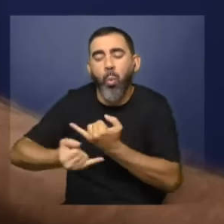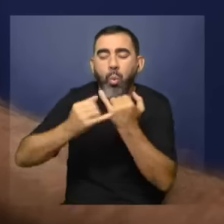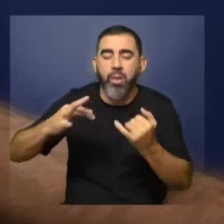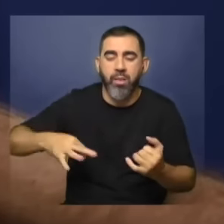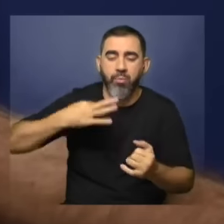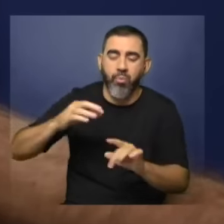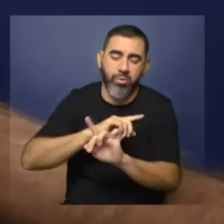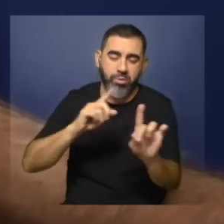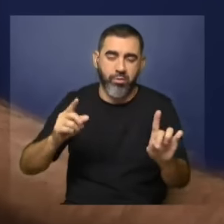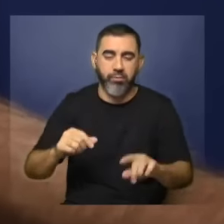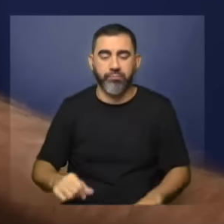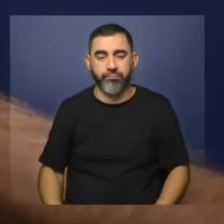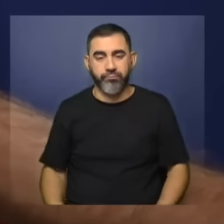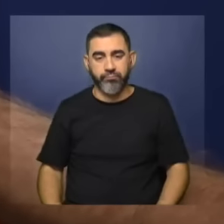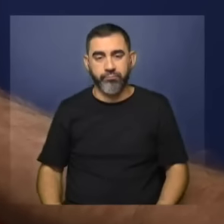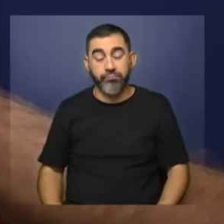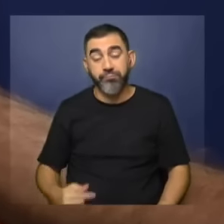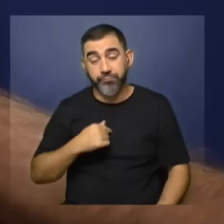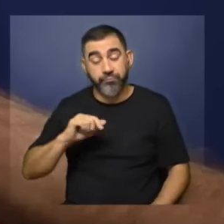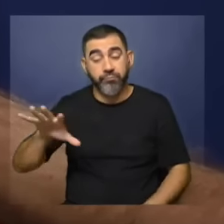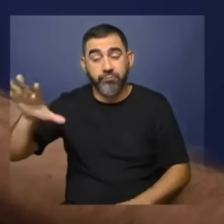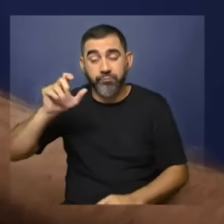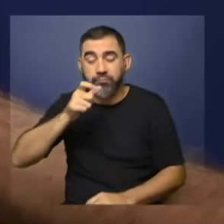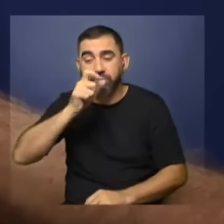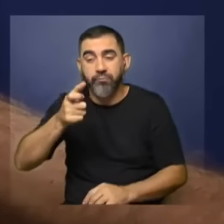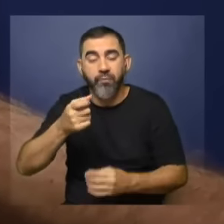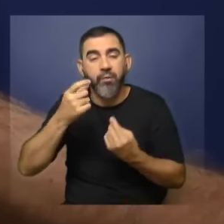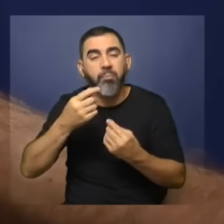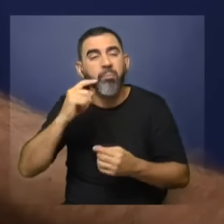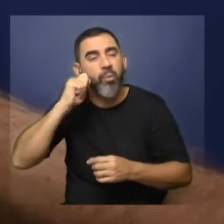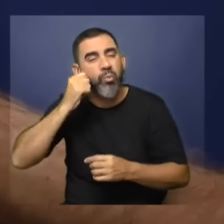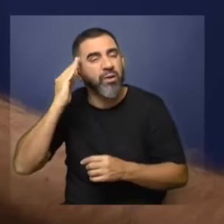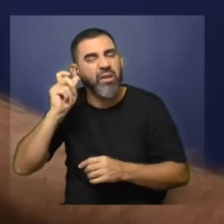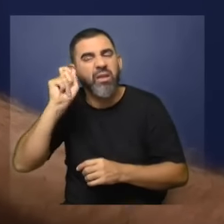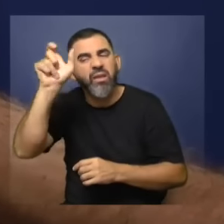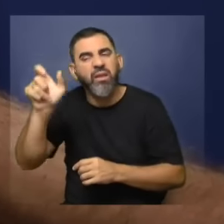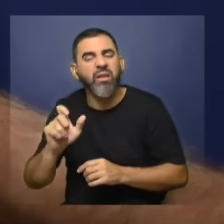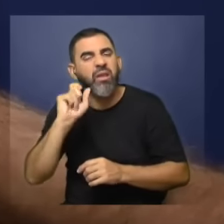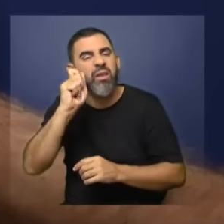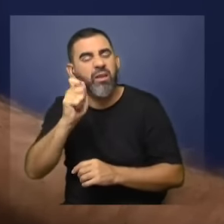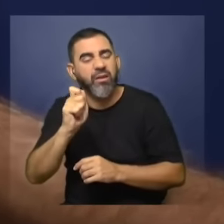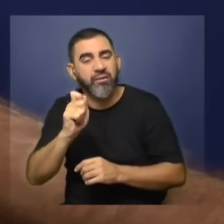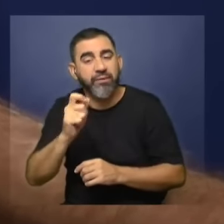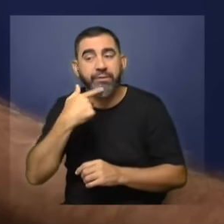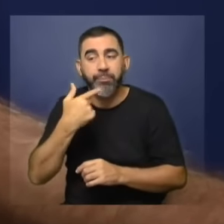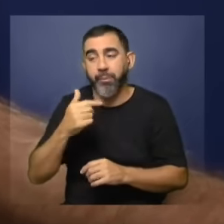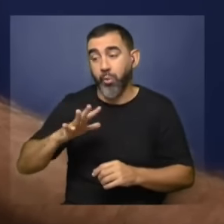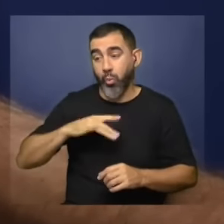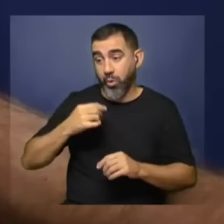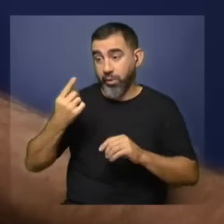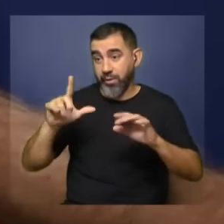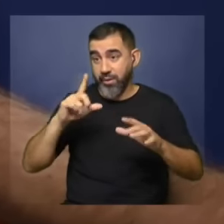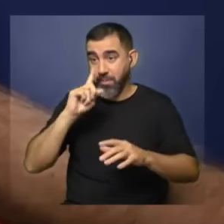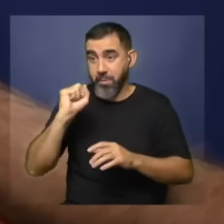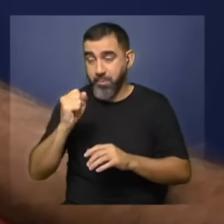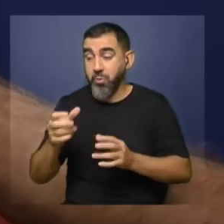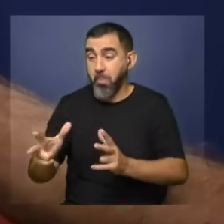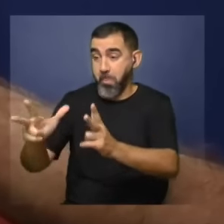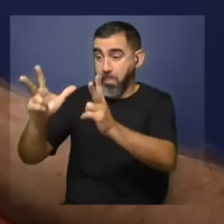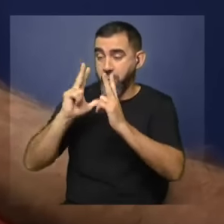entonces eh yo la verdad que cuando escucho esas opiones me gusta saber de dónde provienen si si acá tuviera un jubilado que gana 17,000 pes y me